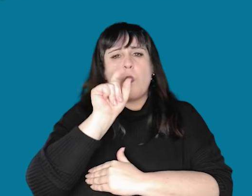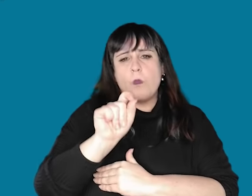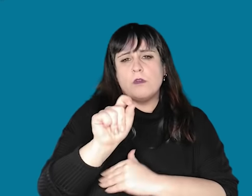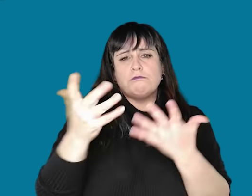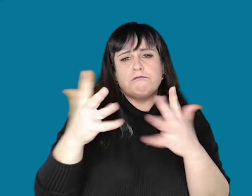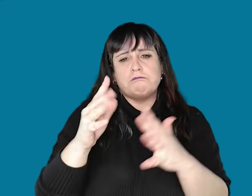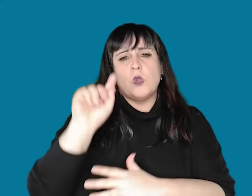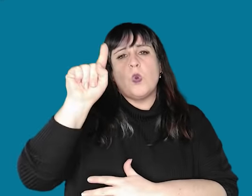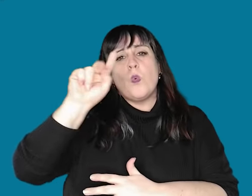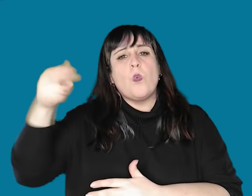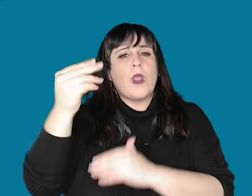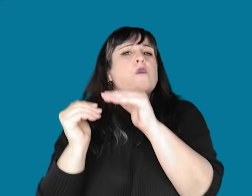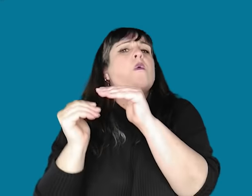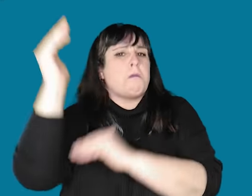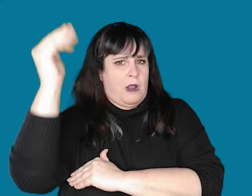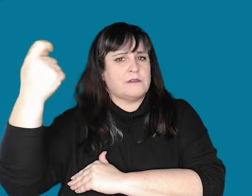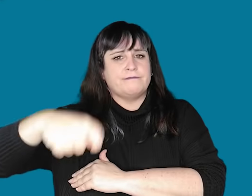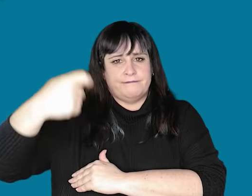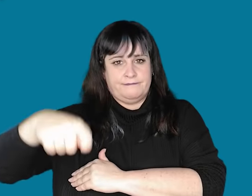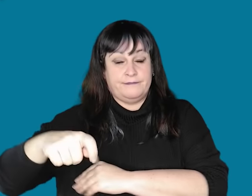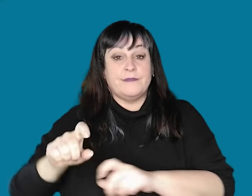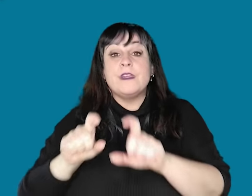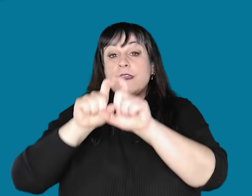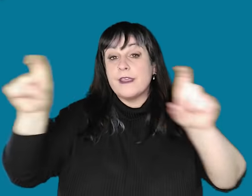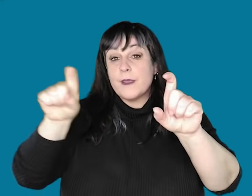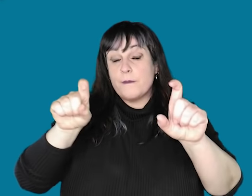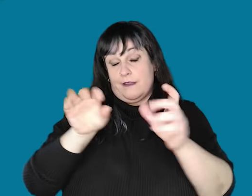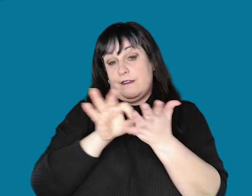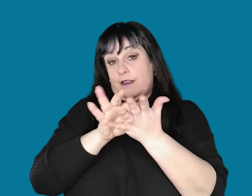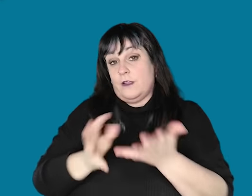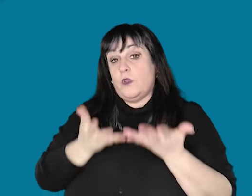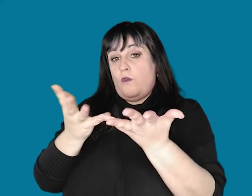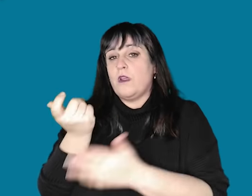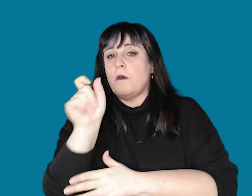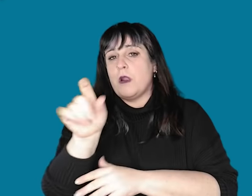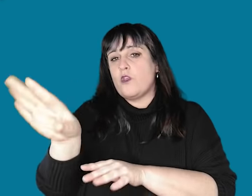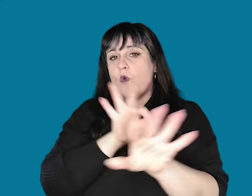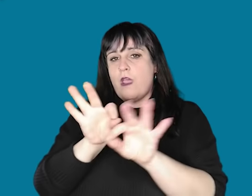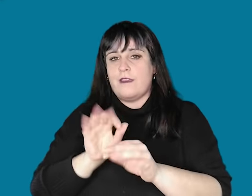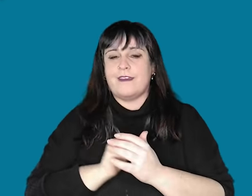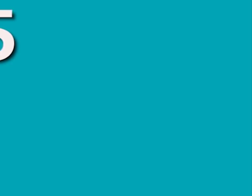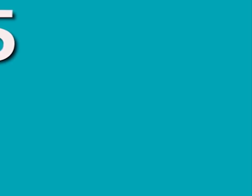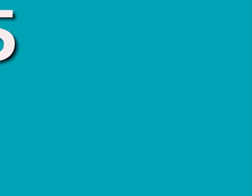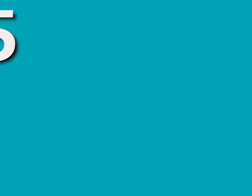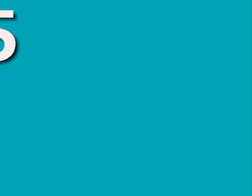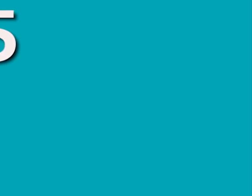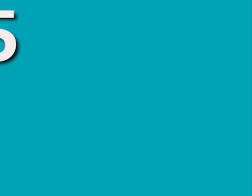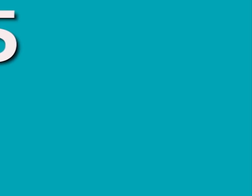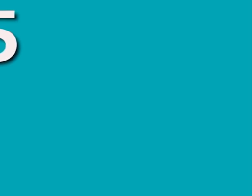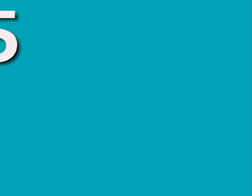6 cada minuto te costará desde 1,03 € siendo la empresa que ofrezca el servicio quién establezca el precio